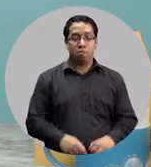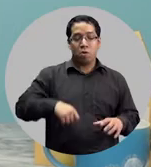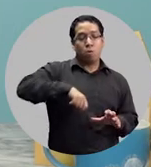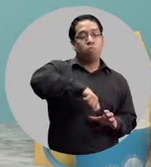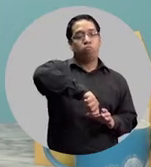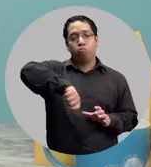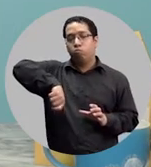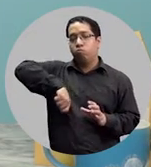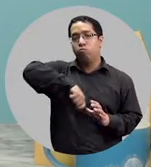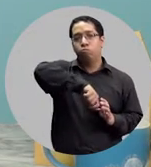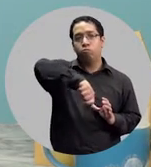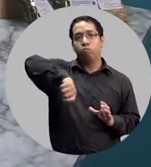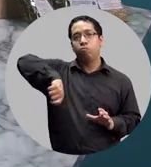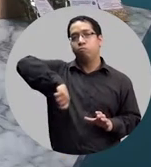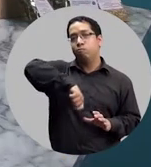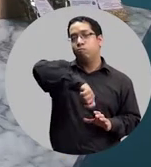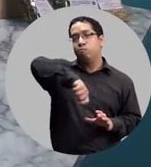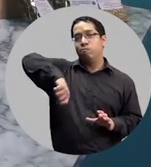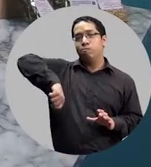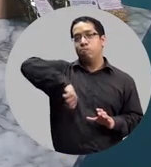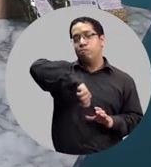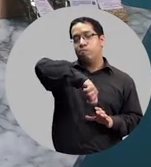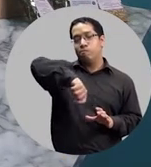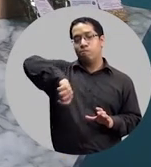Se va a mezclar bien.